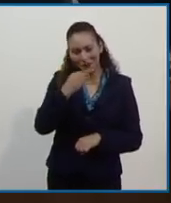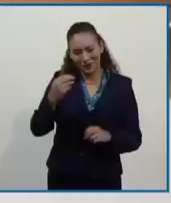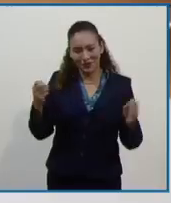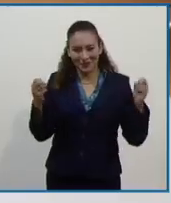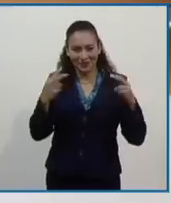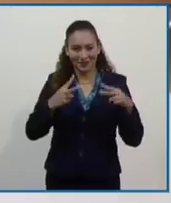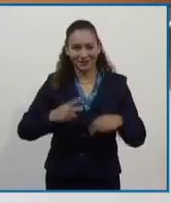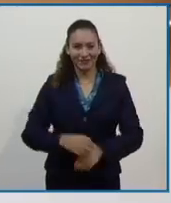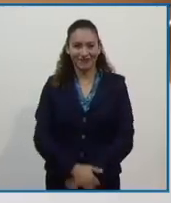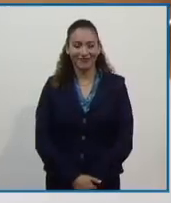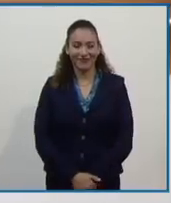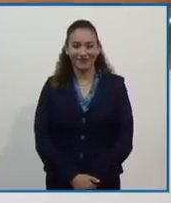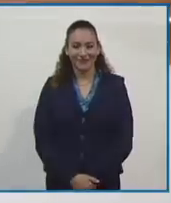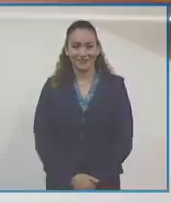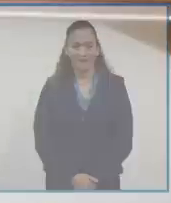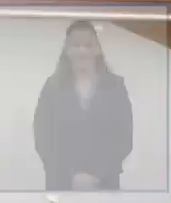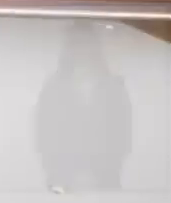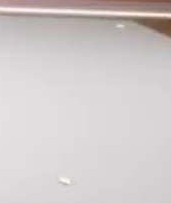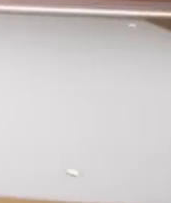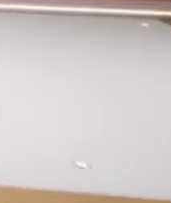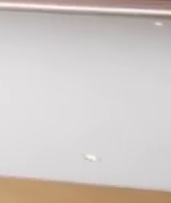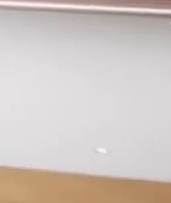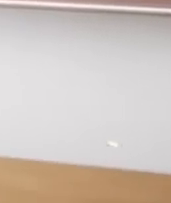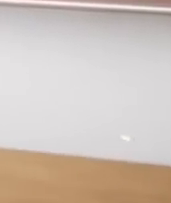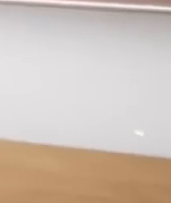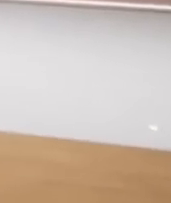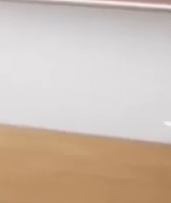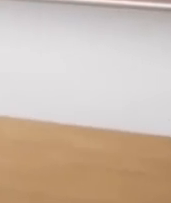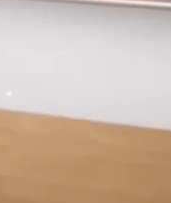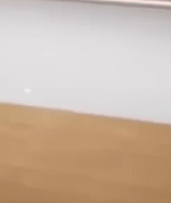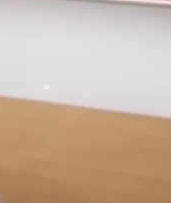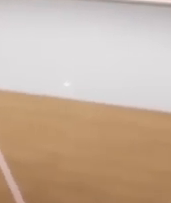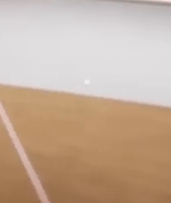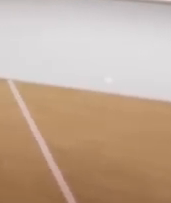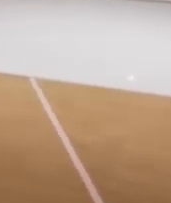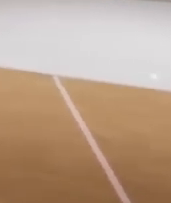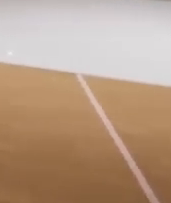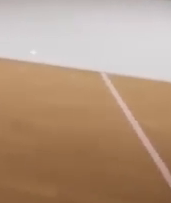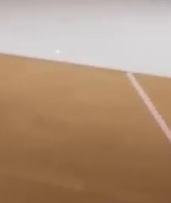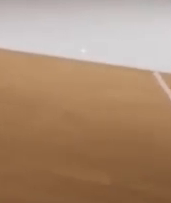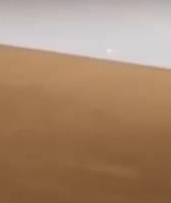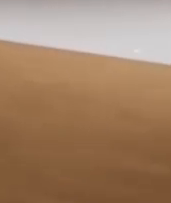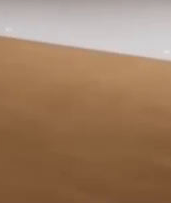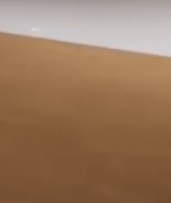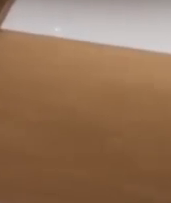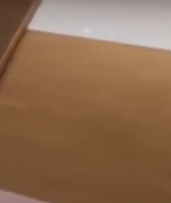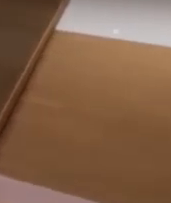pronto.